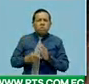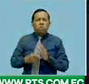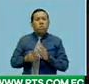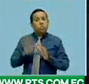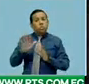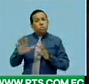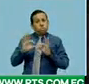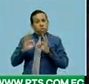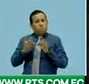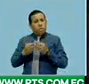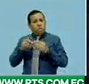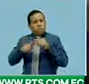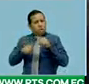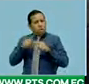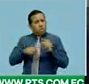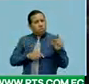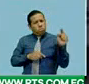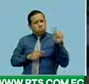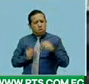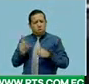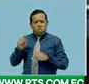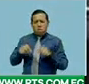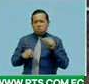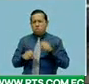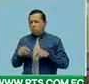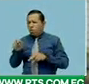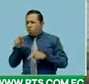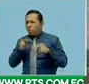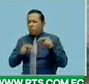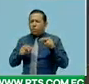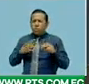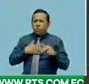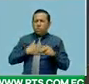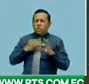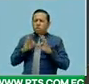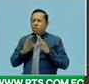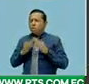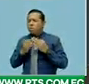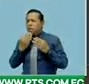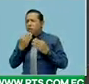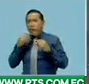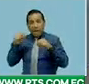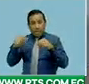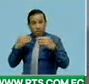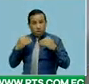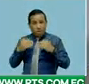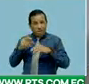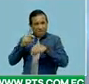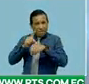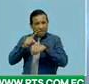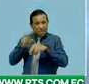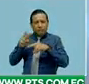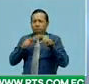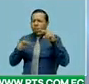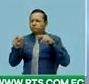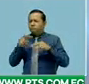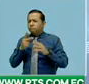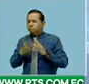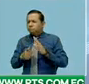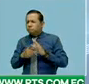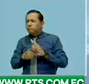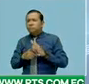de la fallecida acudieron al Laboratorio de Criminalística y Ciencias Forenses de Guayaquil. Investigar todo lo que sea necesario